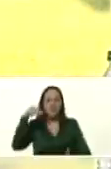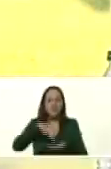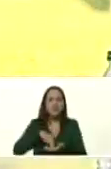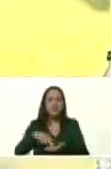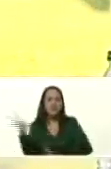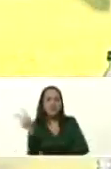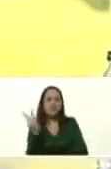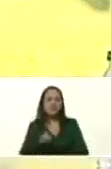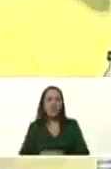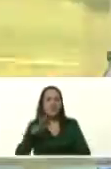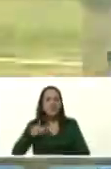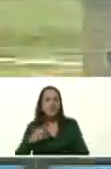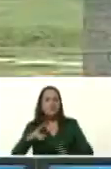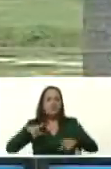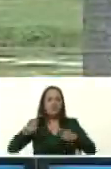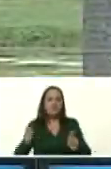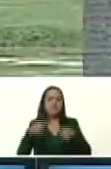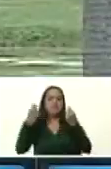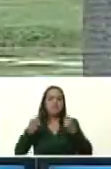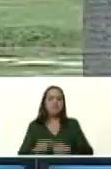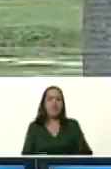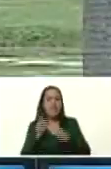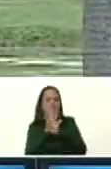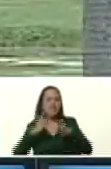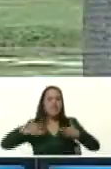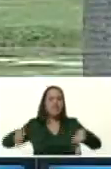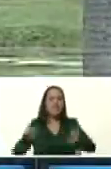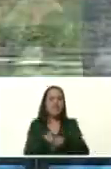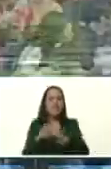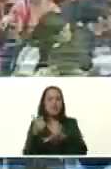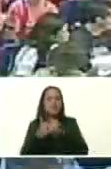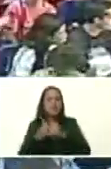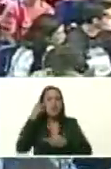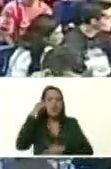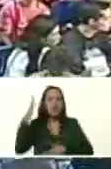se recupere y brille con el brillo de Dios. ¡Que viva Venezuela!